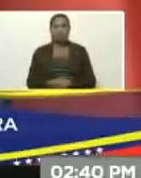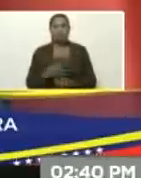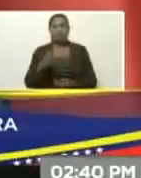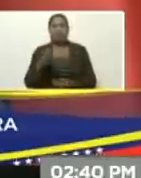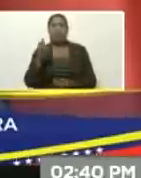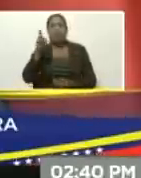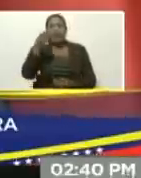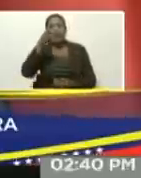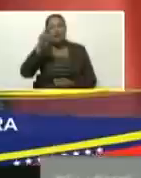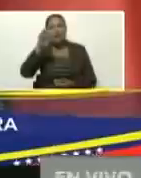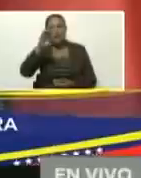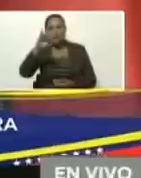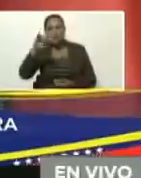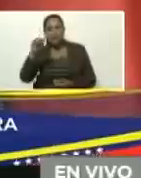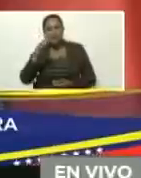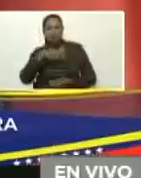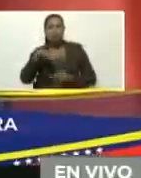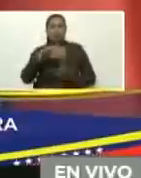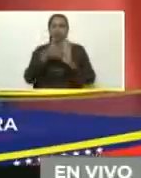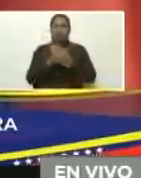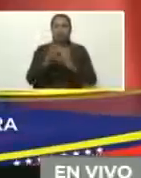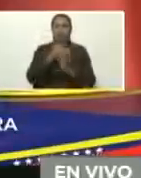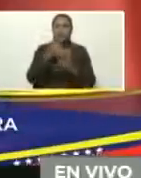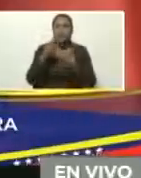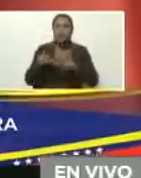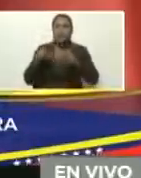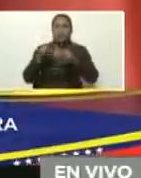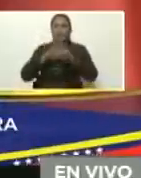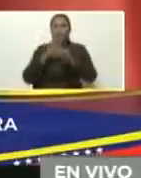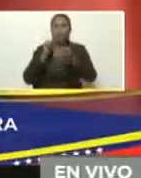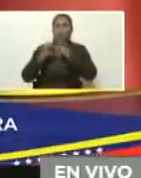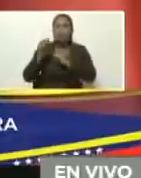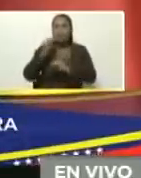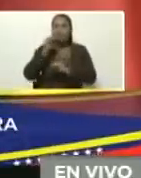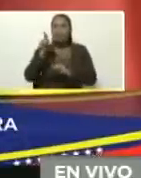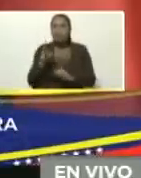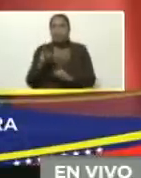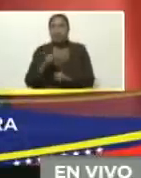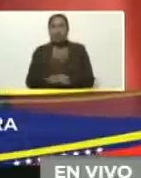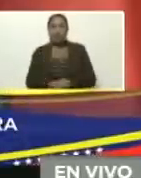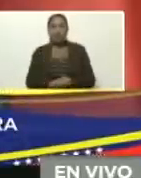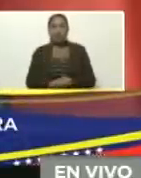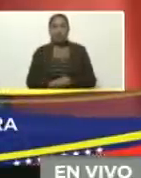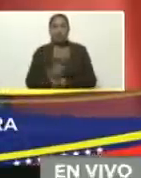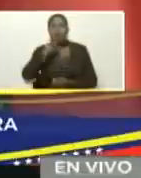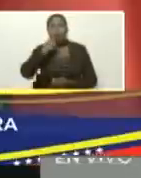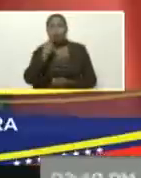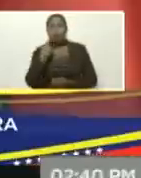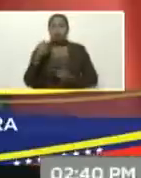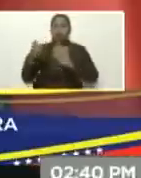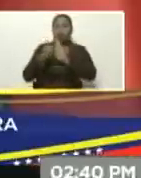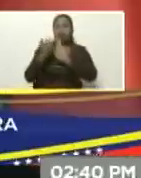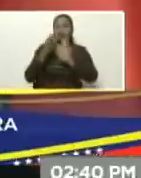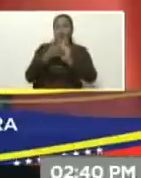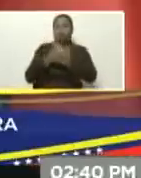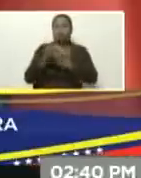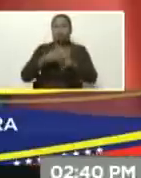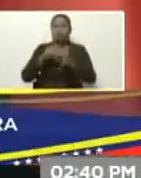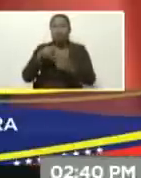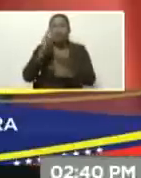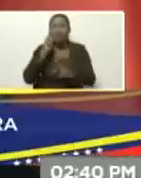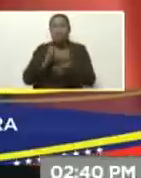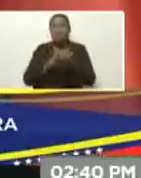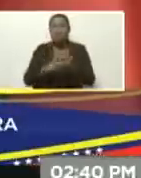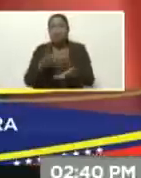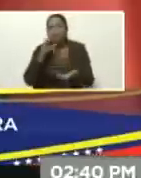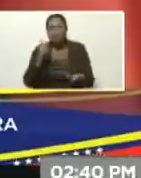CD? ¿Por qué tenemos este CD y contra quién? Contra Rusia, nos dicen. Pero esto no es verdad.